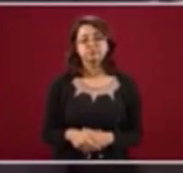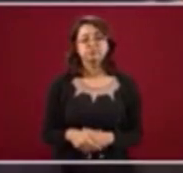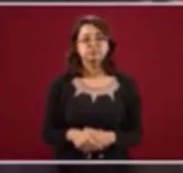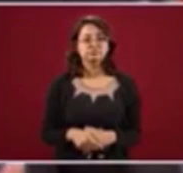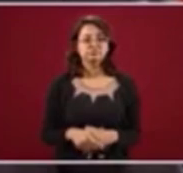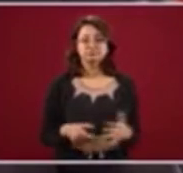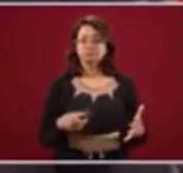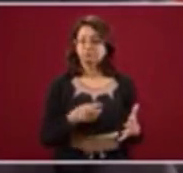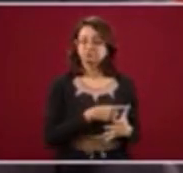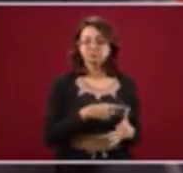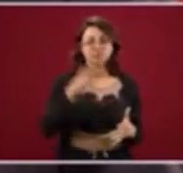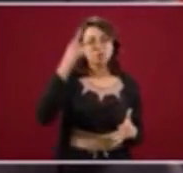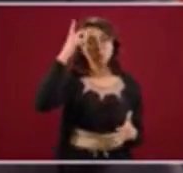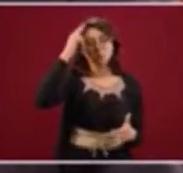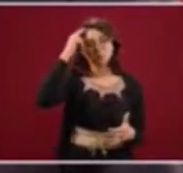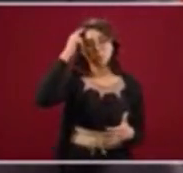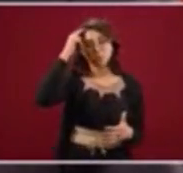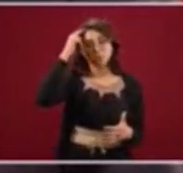porfiristas,